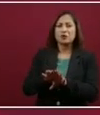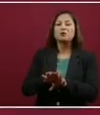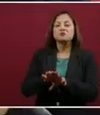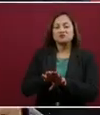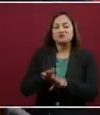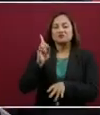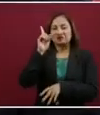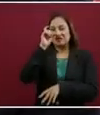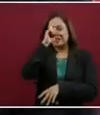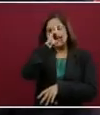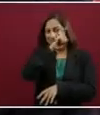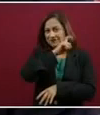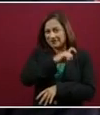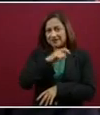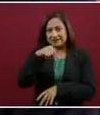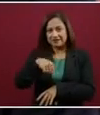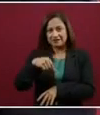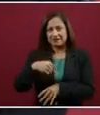entiendan